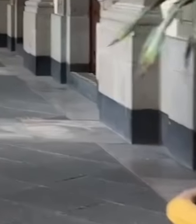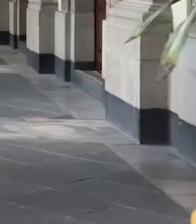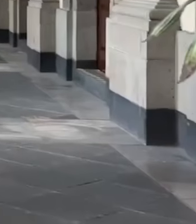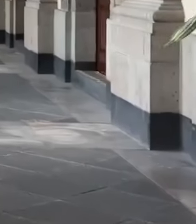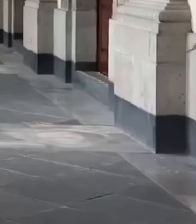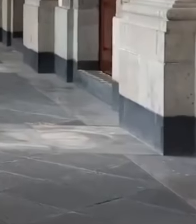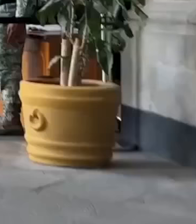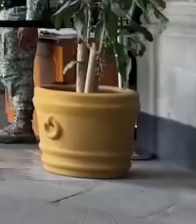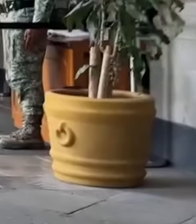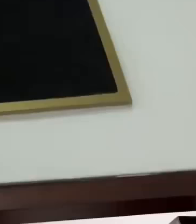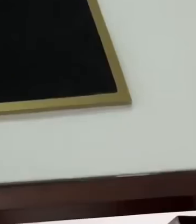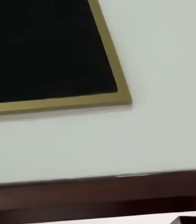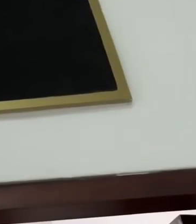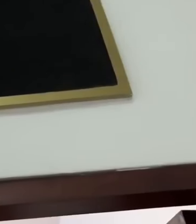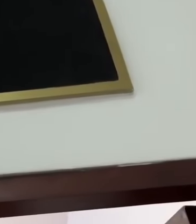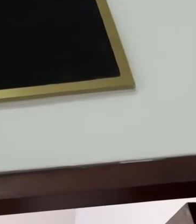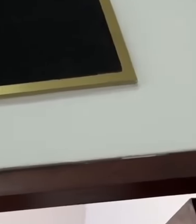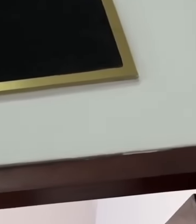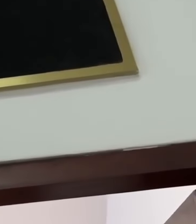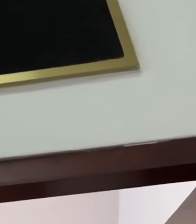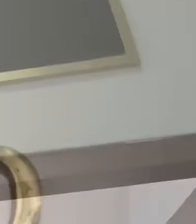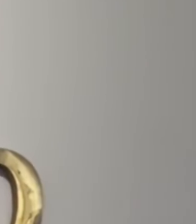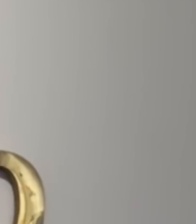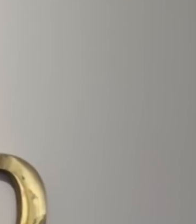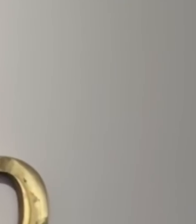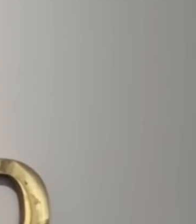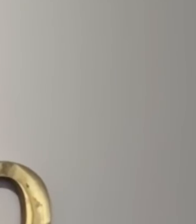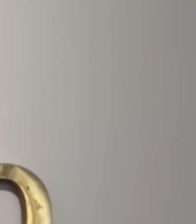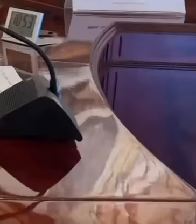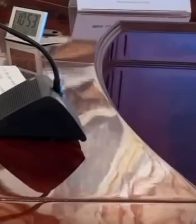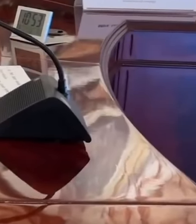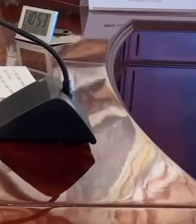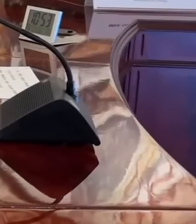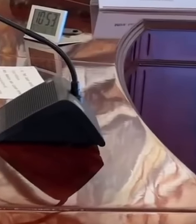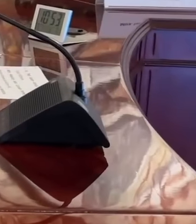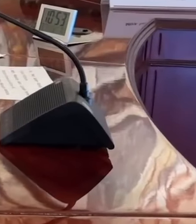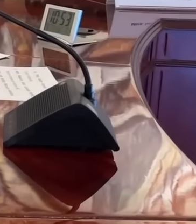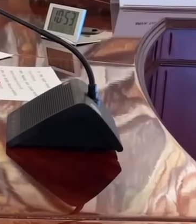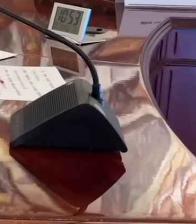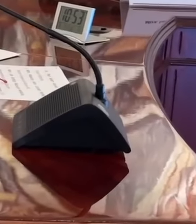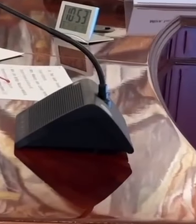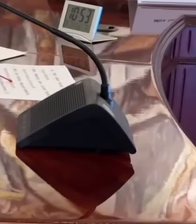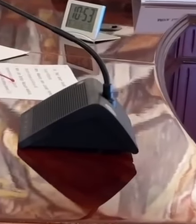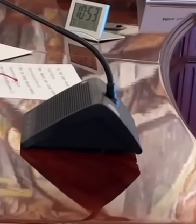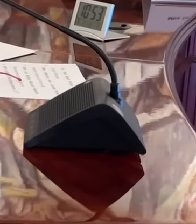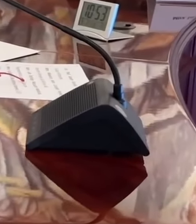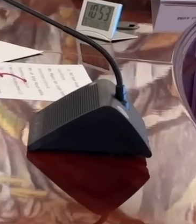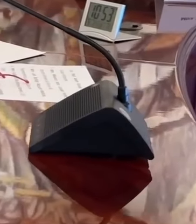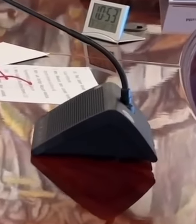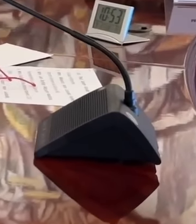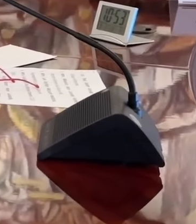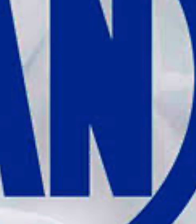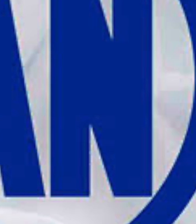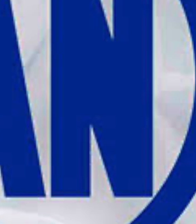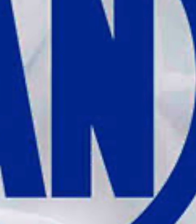Se acabó la fiesta, señores. Sheinbaum le cierra la puerta en la cara a los políticos corruptos que están acostumbrados a ganar